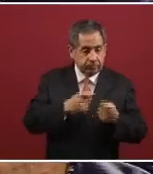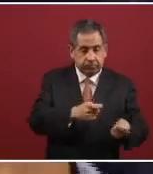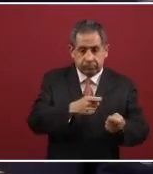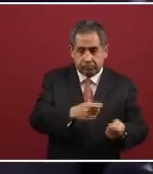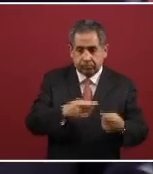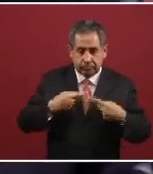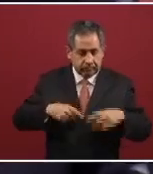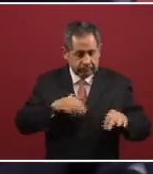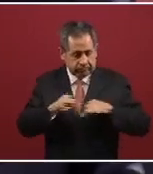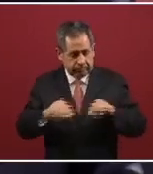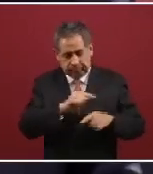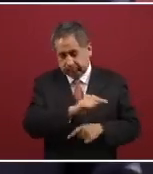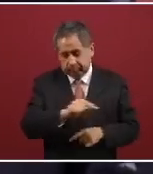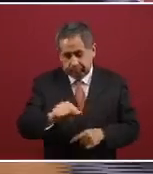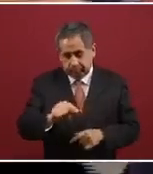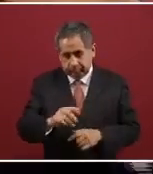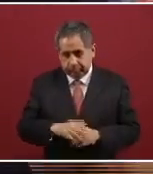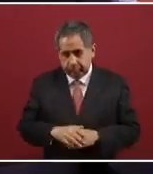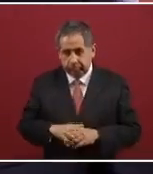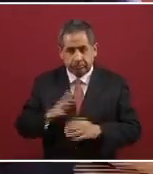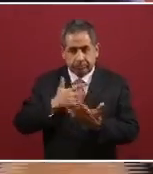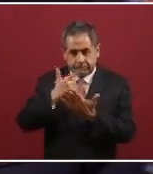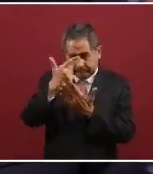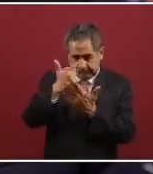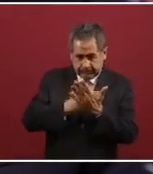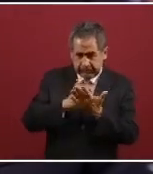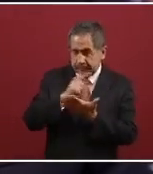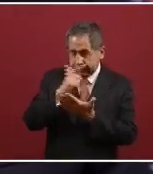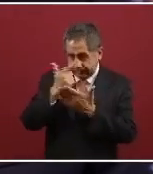a trabajadores y ya tiene censos